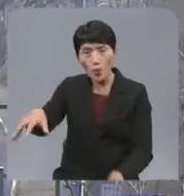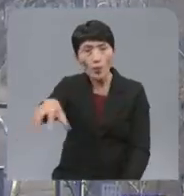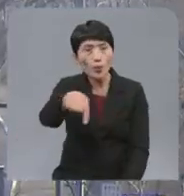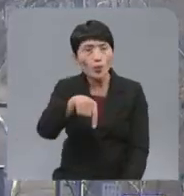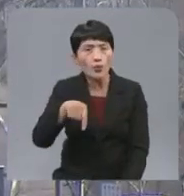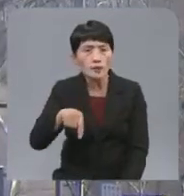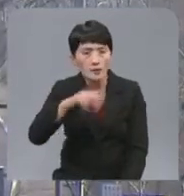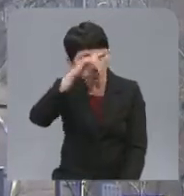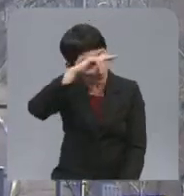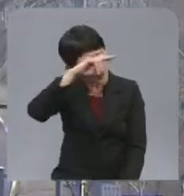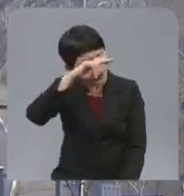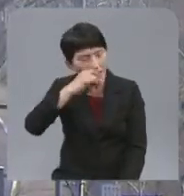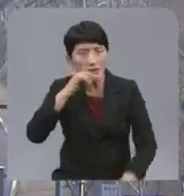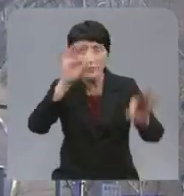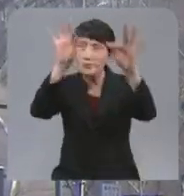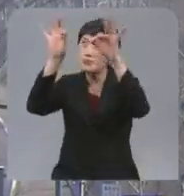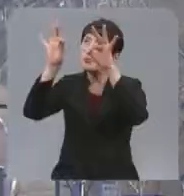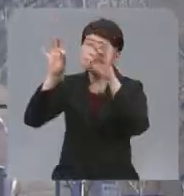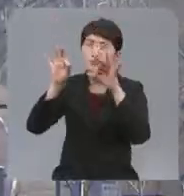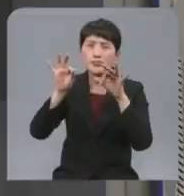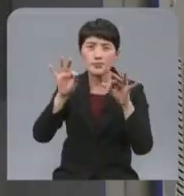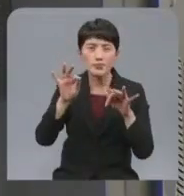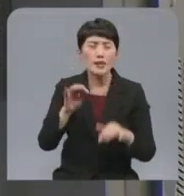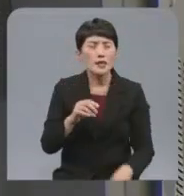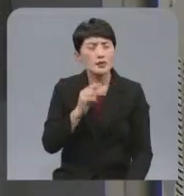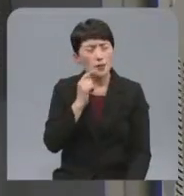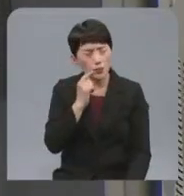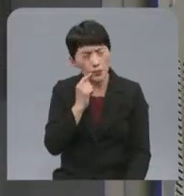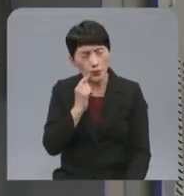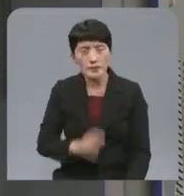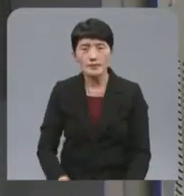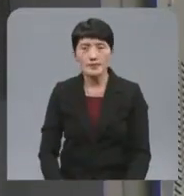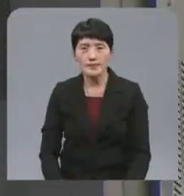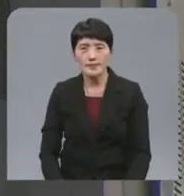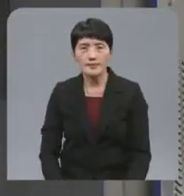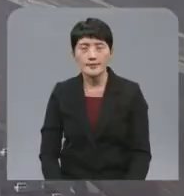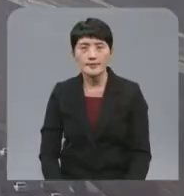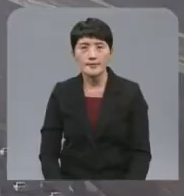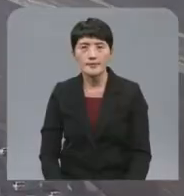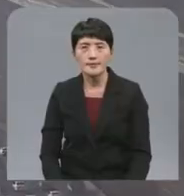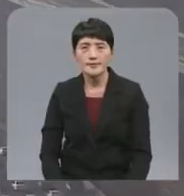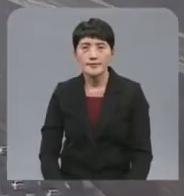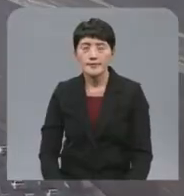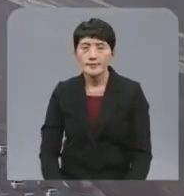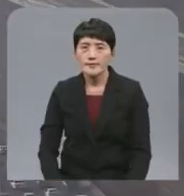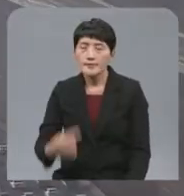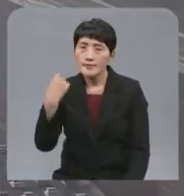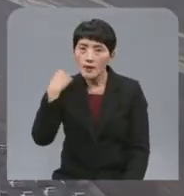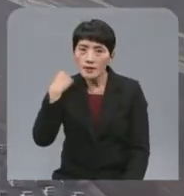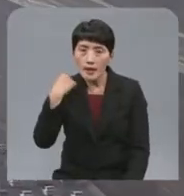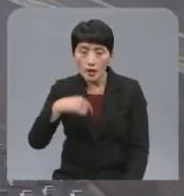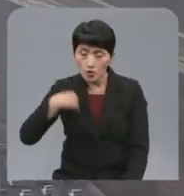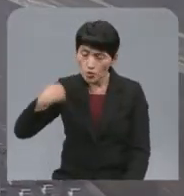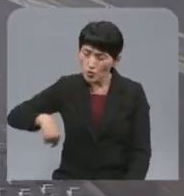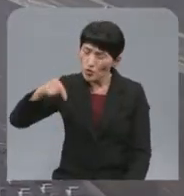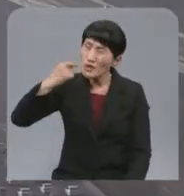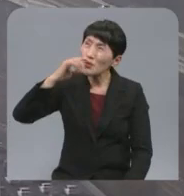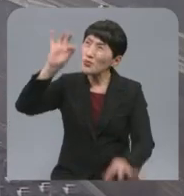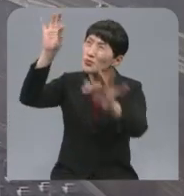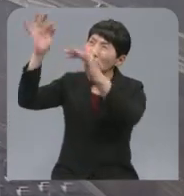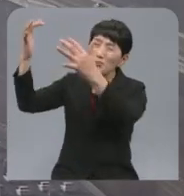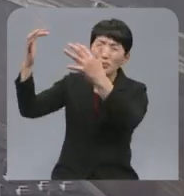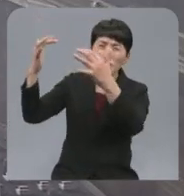el empeoramiento de la calidad del aire se atribuye en parte el Smog generado en el país que se acumula en la atmósfera al debilitarse las corrientes de aire